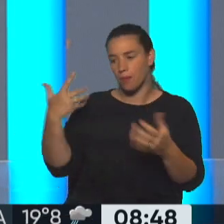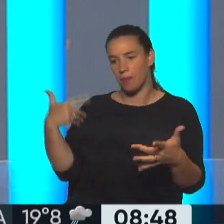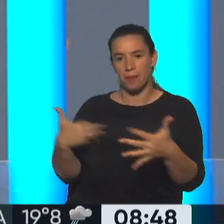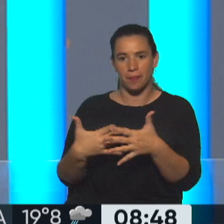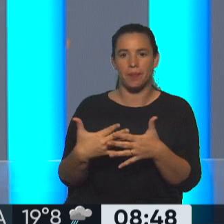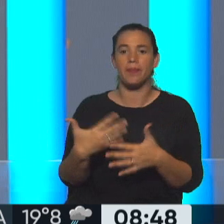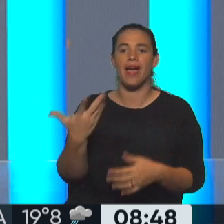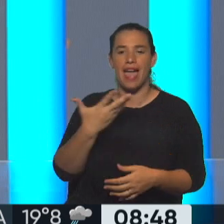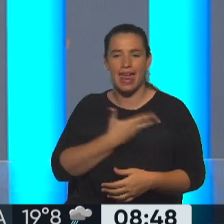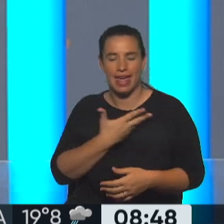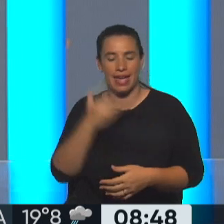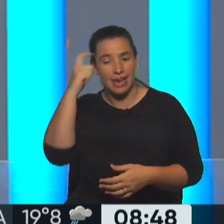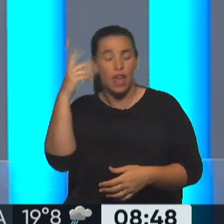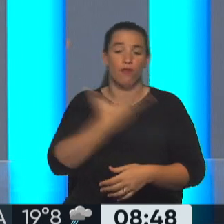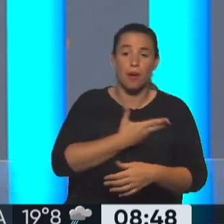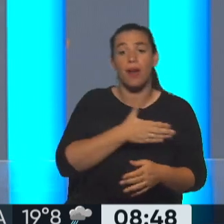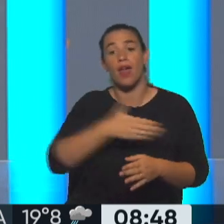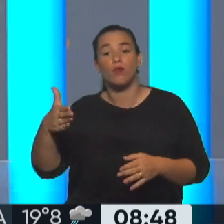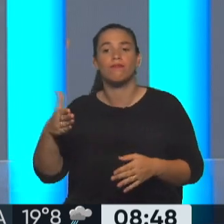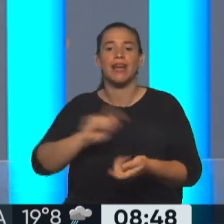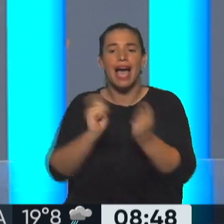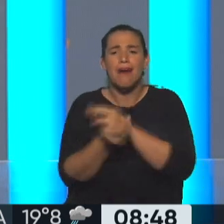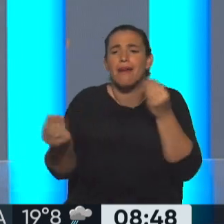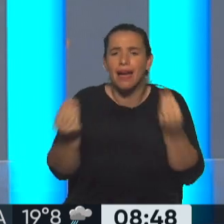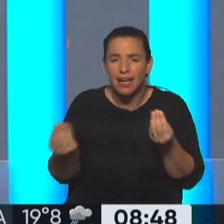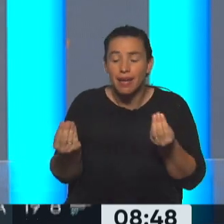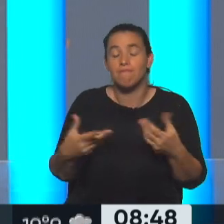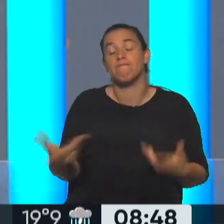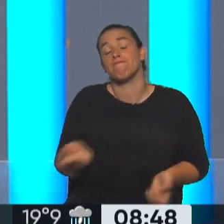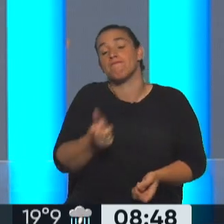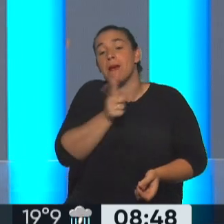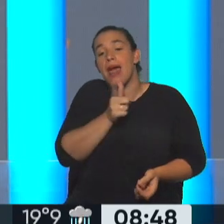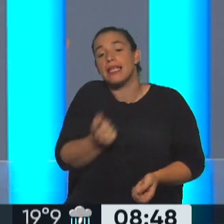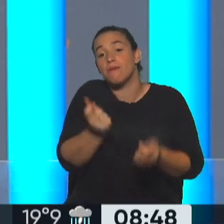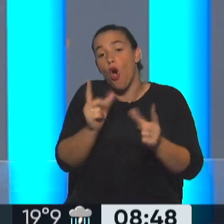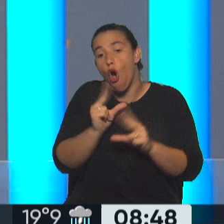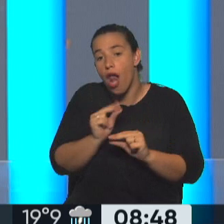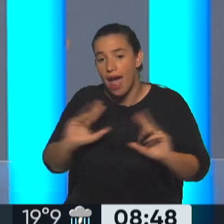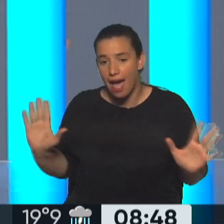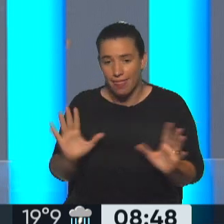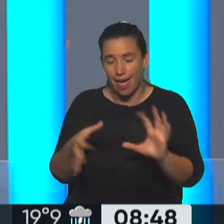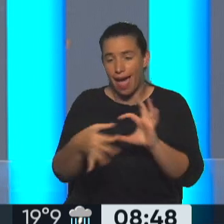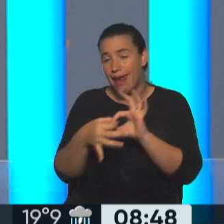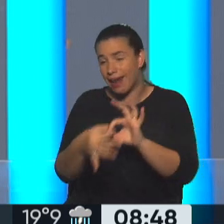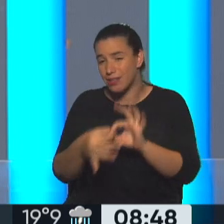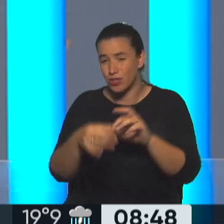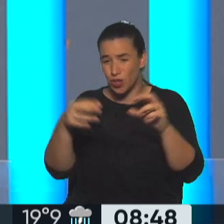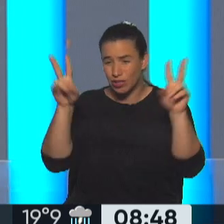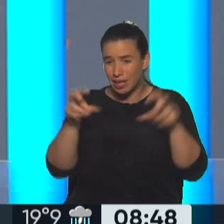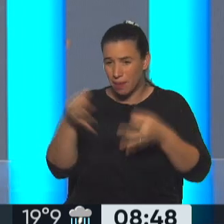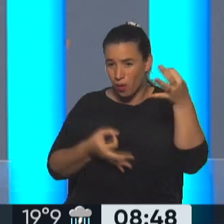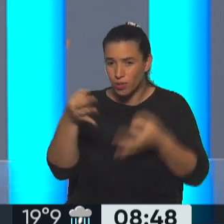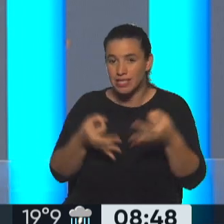de febrero? Me parece que muy poco o nada en relación a los temas judiciales. En los temas económicos hay